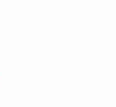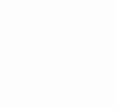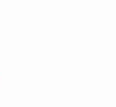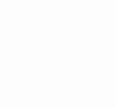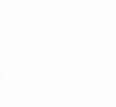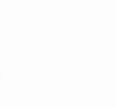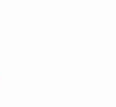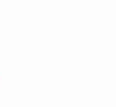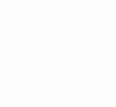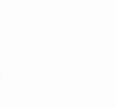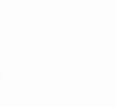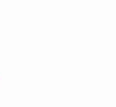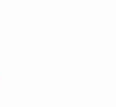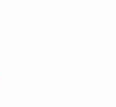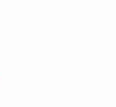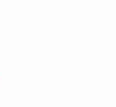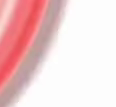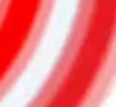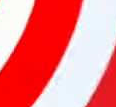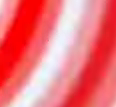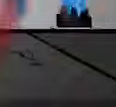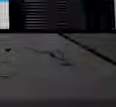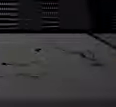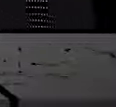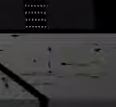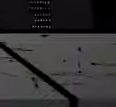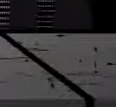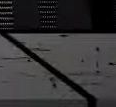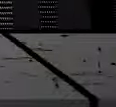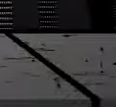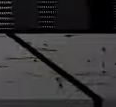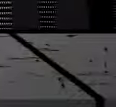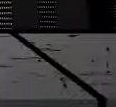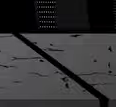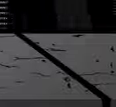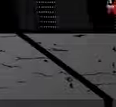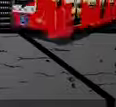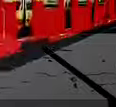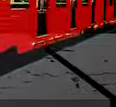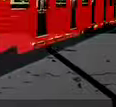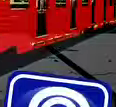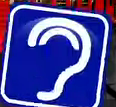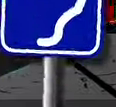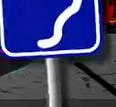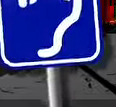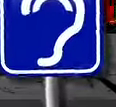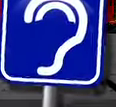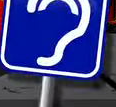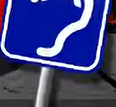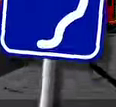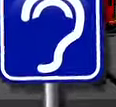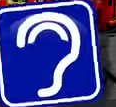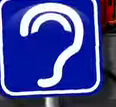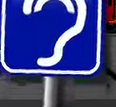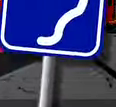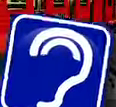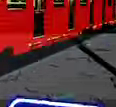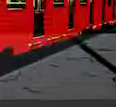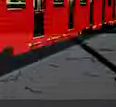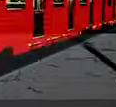pero Patty ya está lista con la licenciada Paola Ocampo para hablar de compromiso y discapacidad. Bienvenida, licenciada